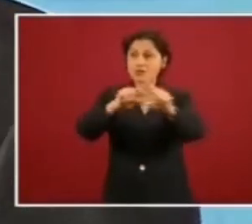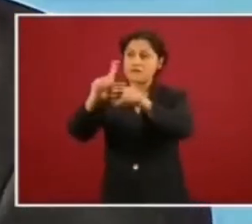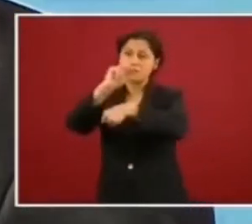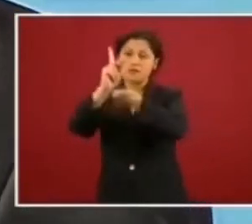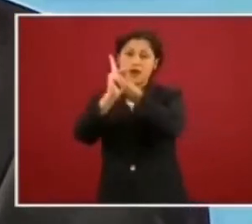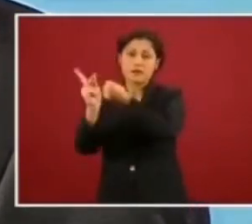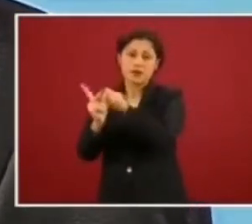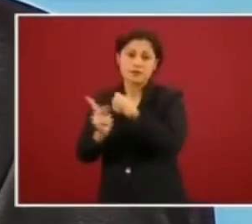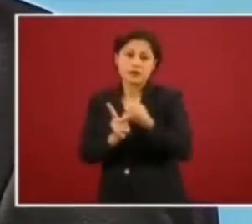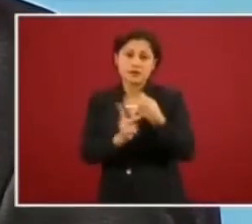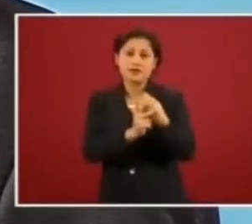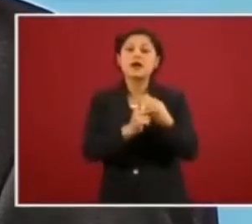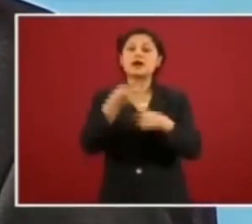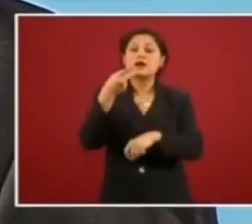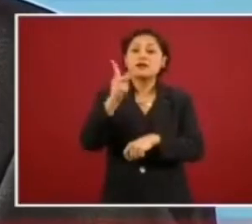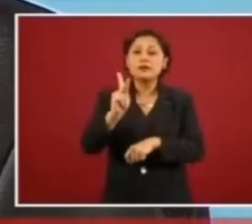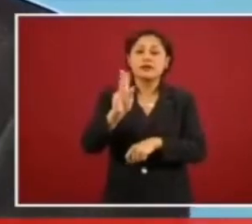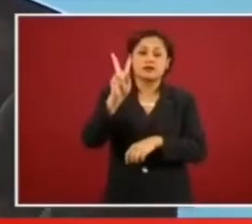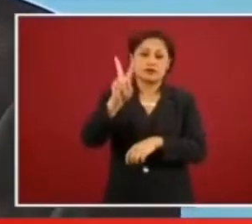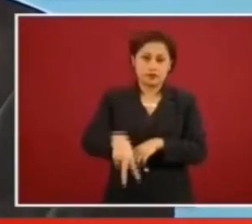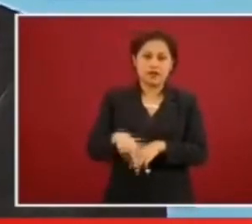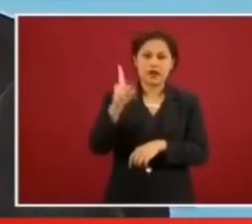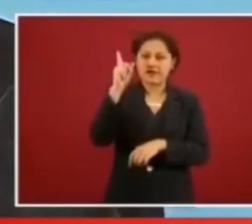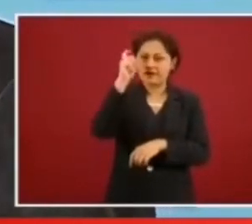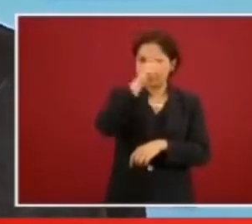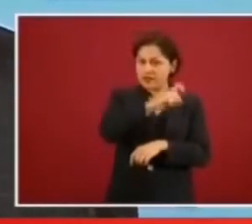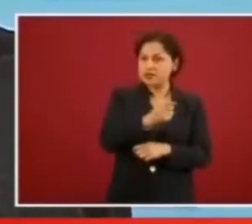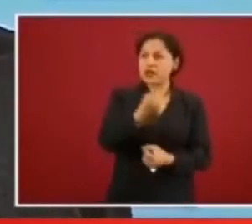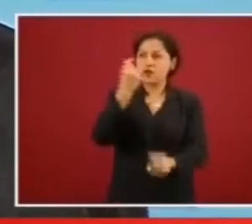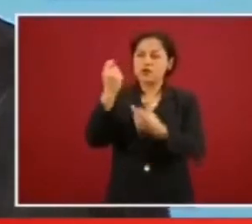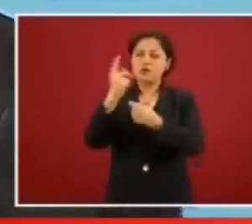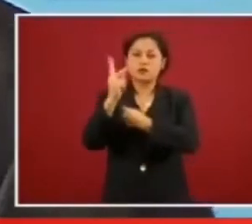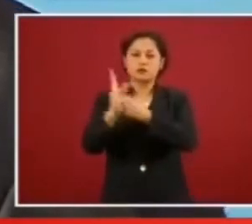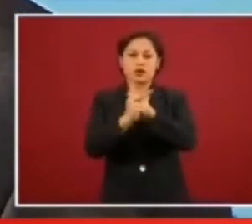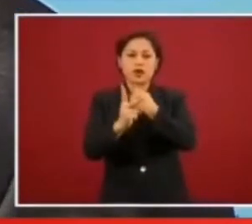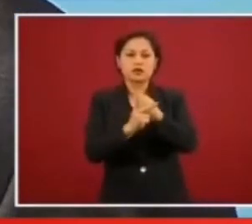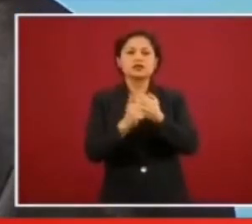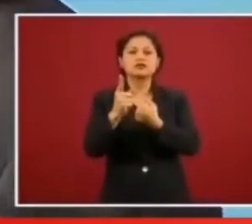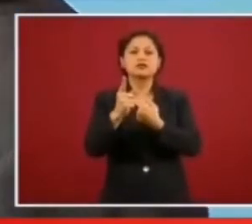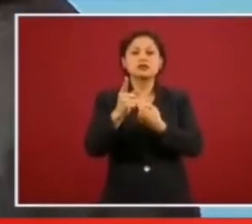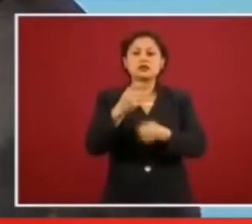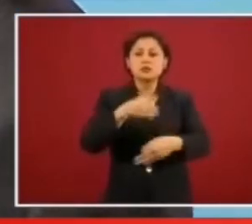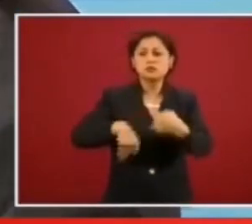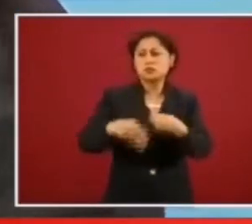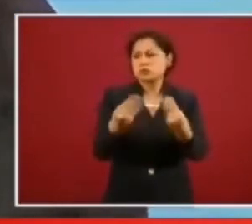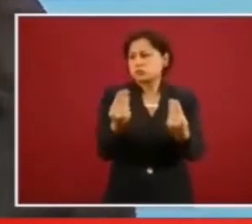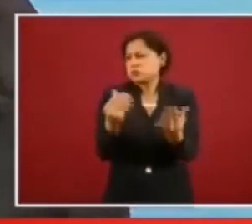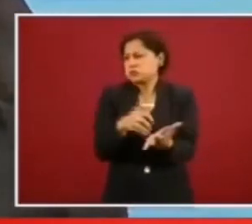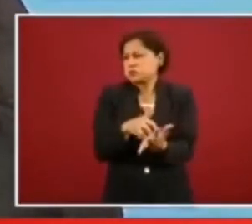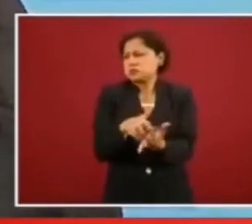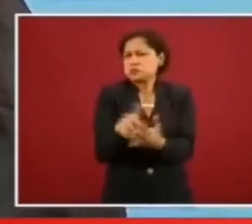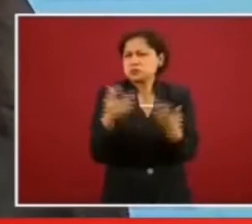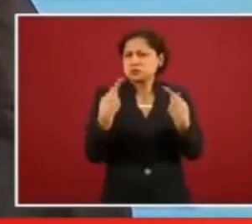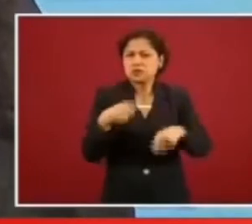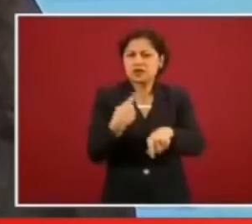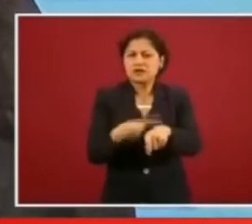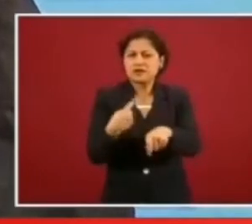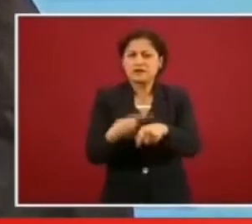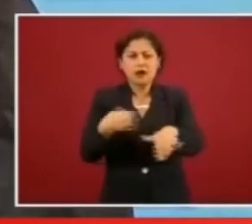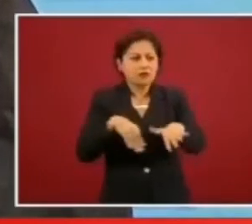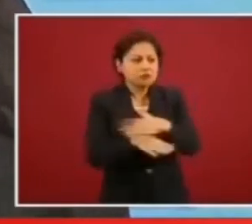todos tienen la misma capacidad de atención, y las dificultades para atender a todas las personas condiciona en muy buena